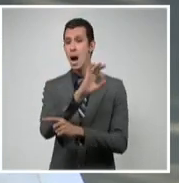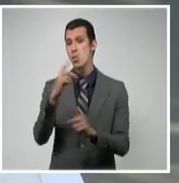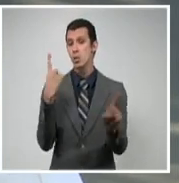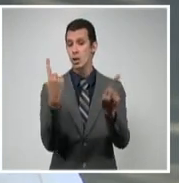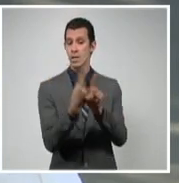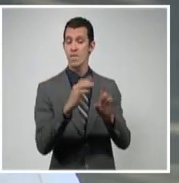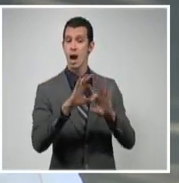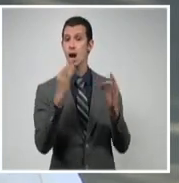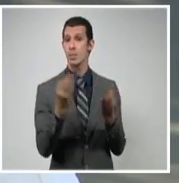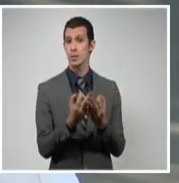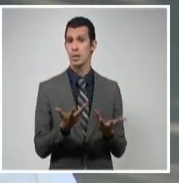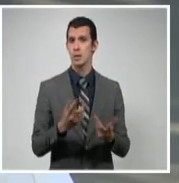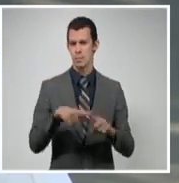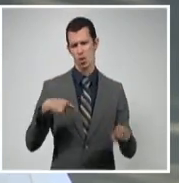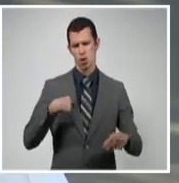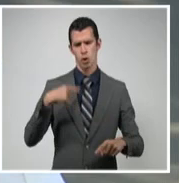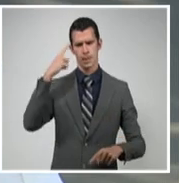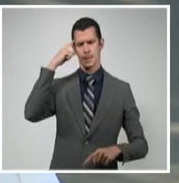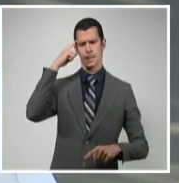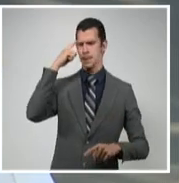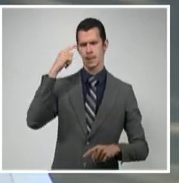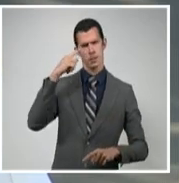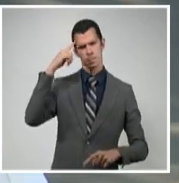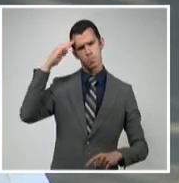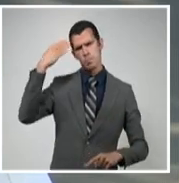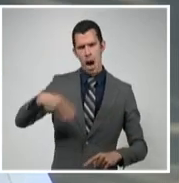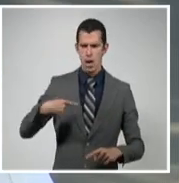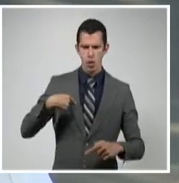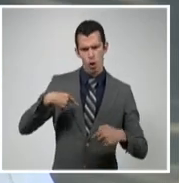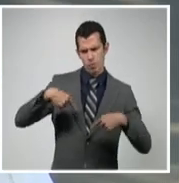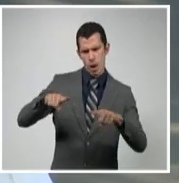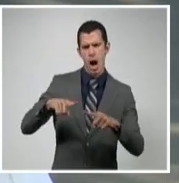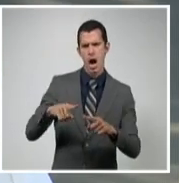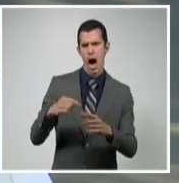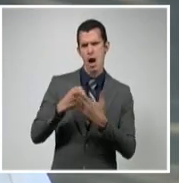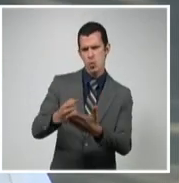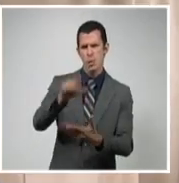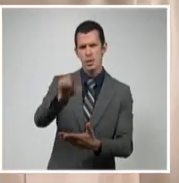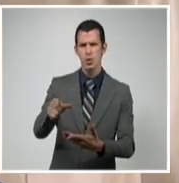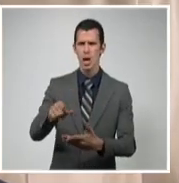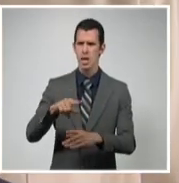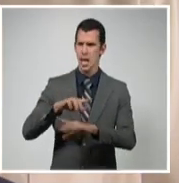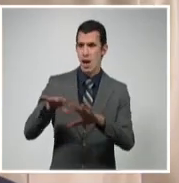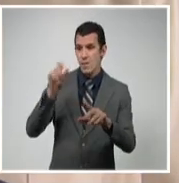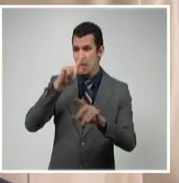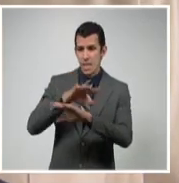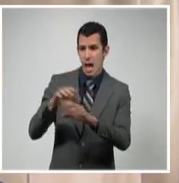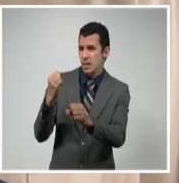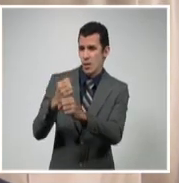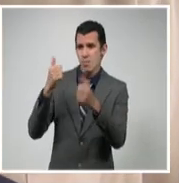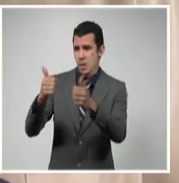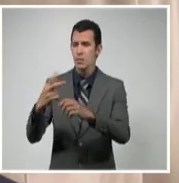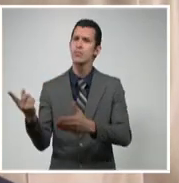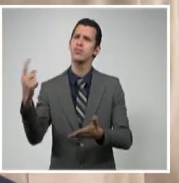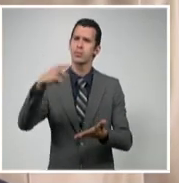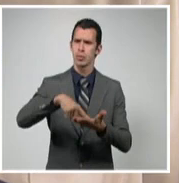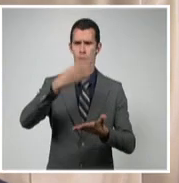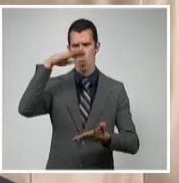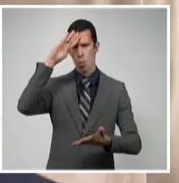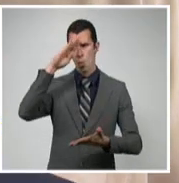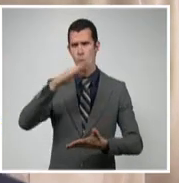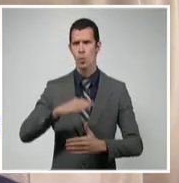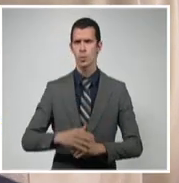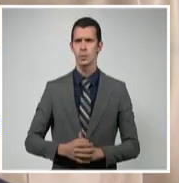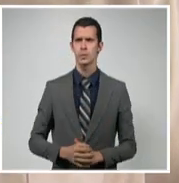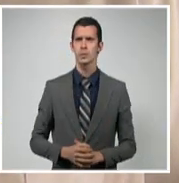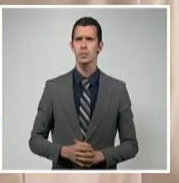sí, vamos porque tenemos que regresar y tenemos que hacer todo bien porque en Cuba nos están esperando. El sur del país se complicó mucho y tuvimos